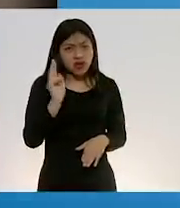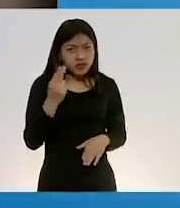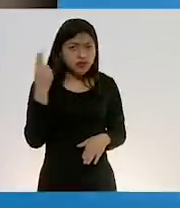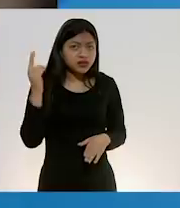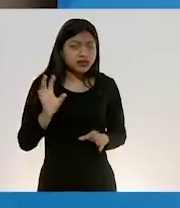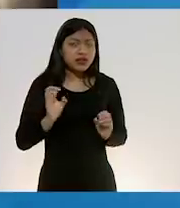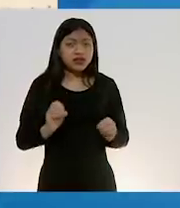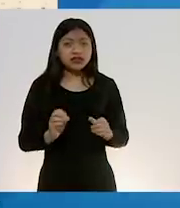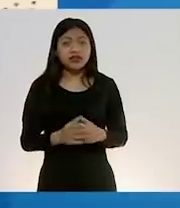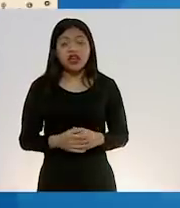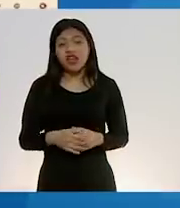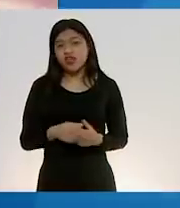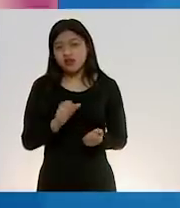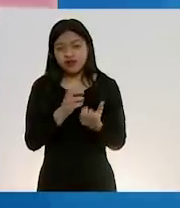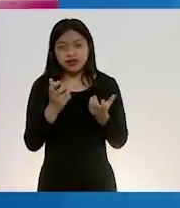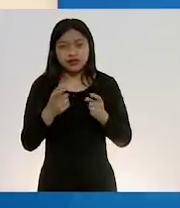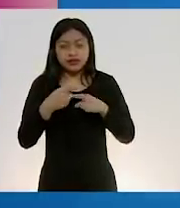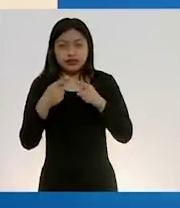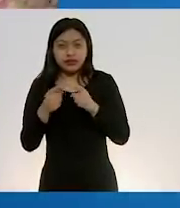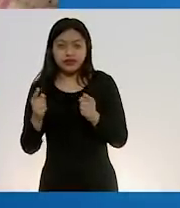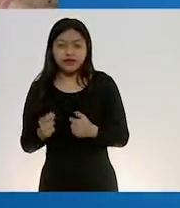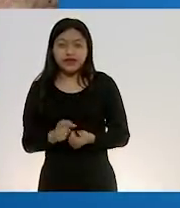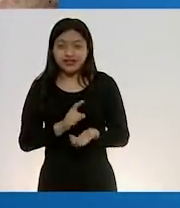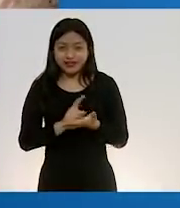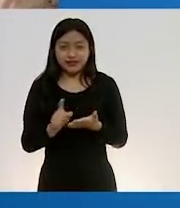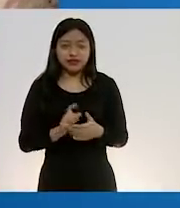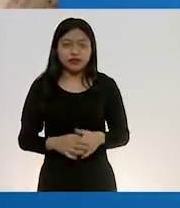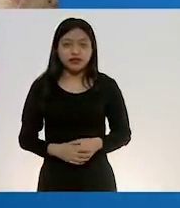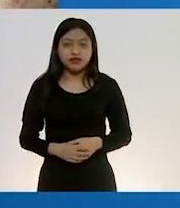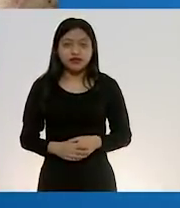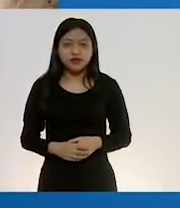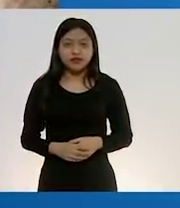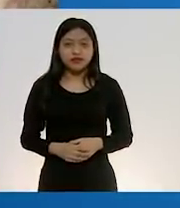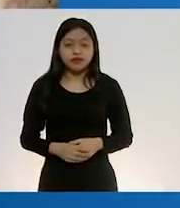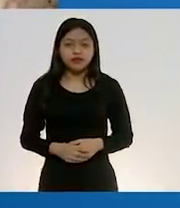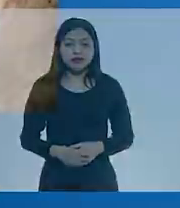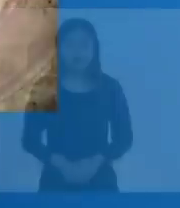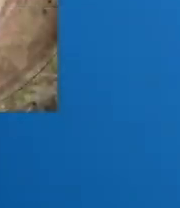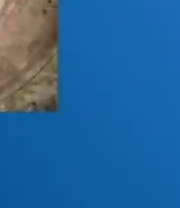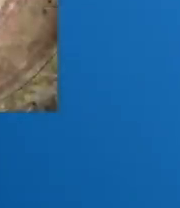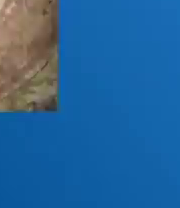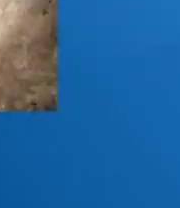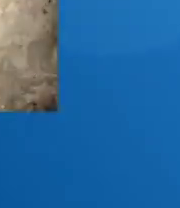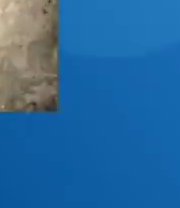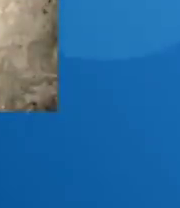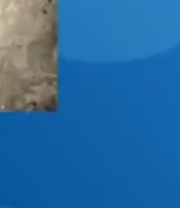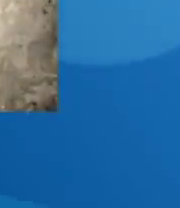las órdenes regulares.